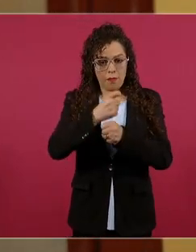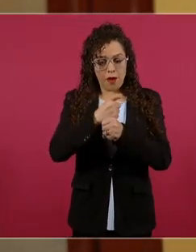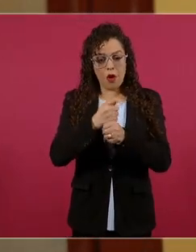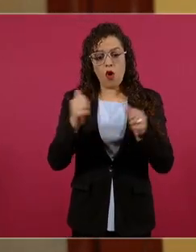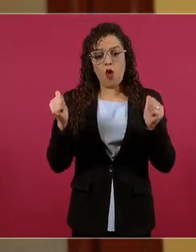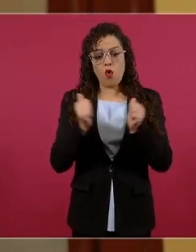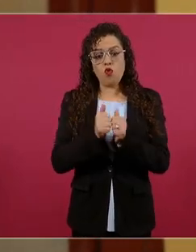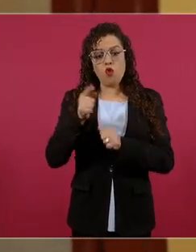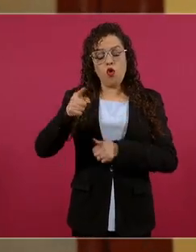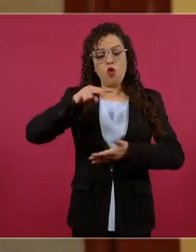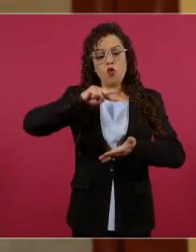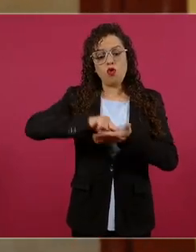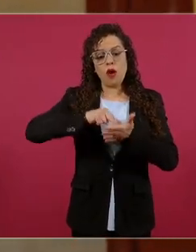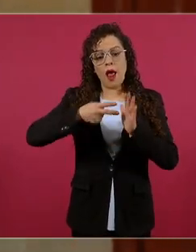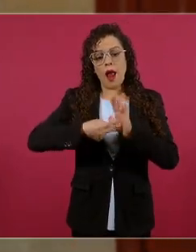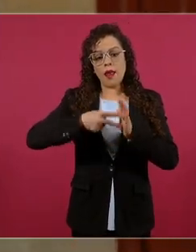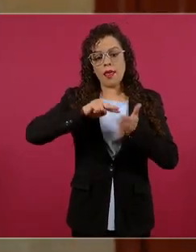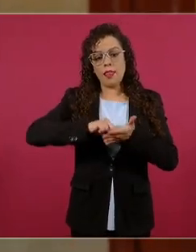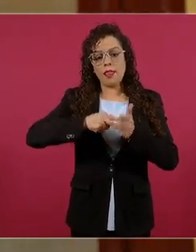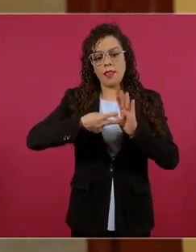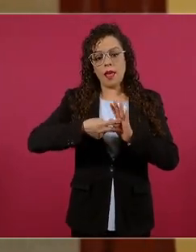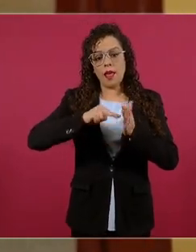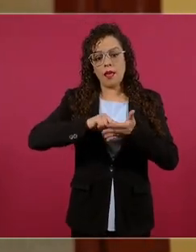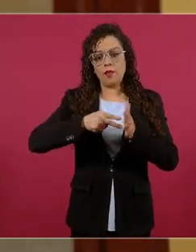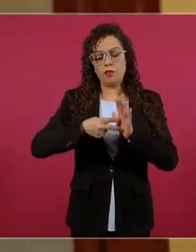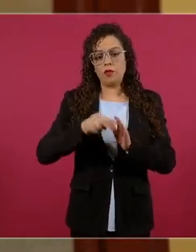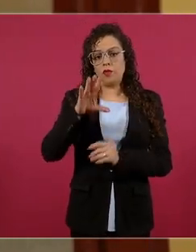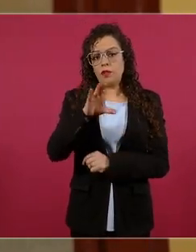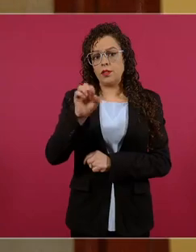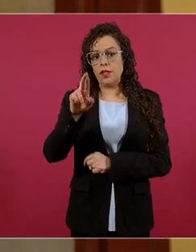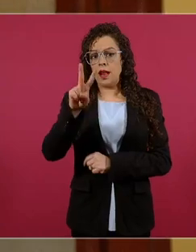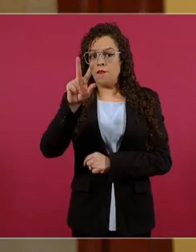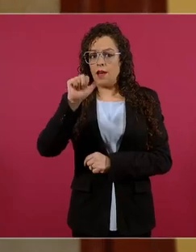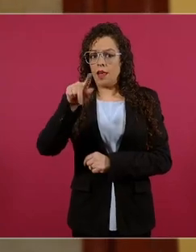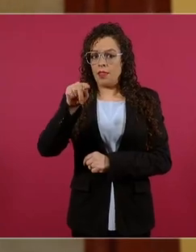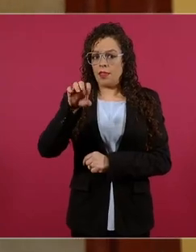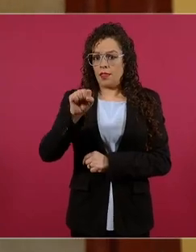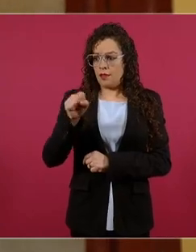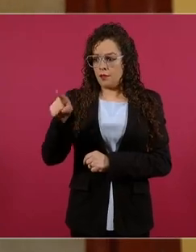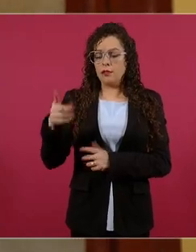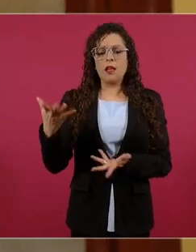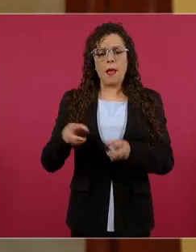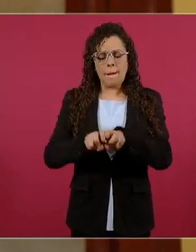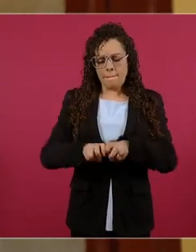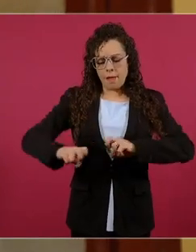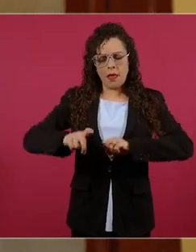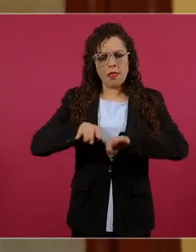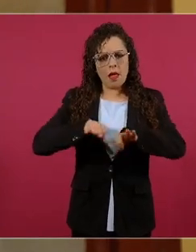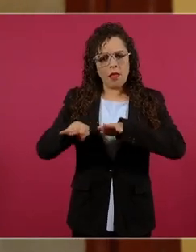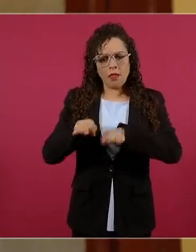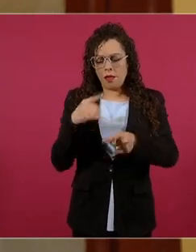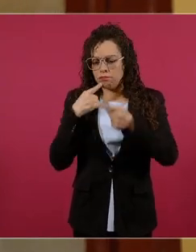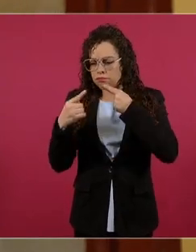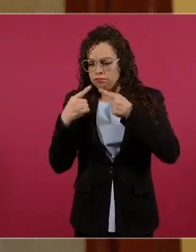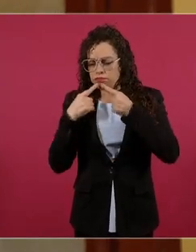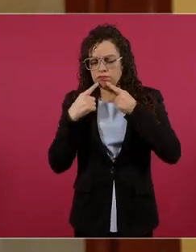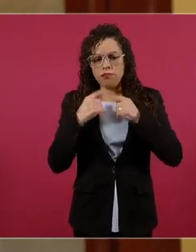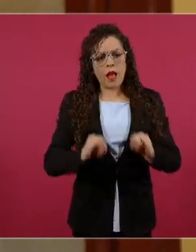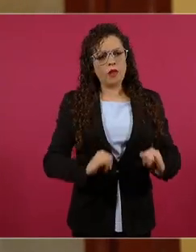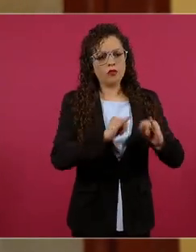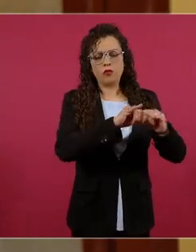del arquitecto Cervantes, entonces subsecretario, iniciamos una mesa de trabajo con distintas